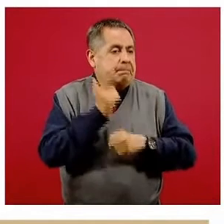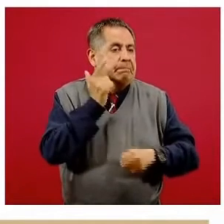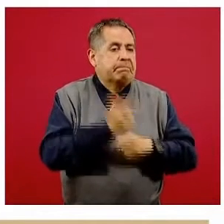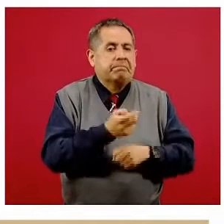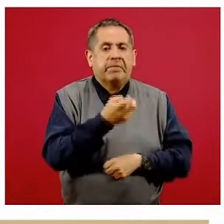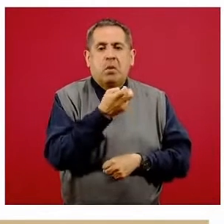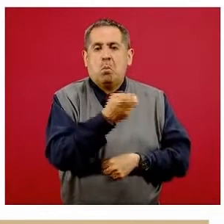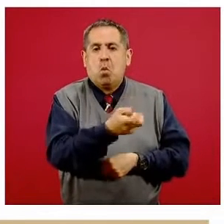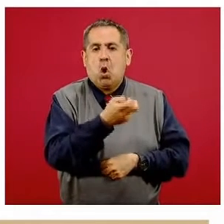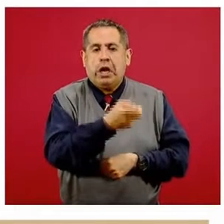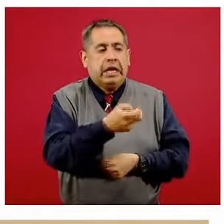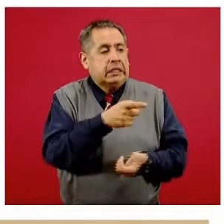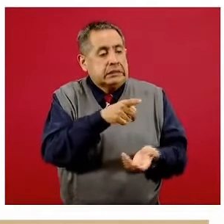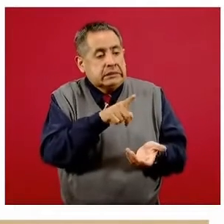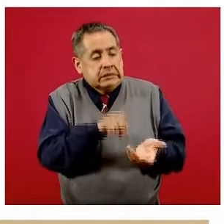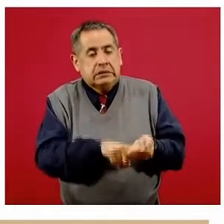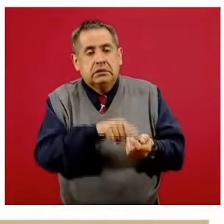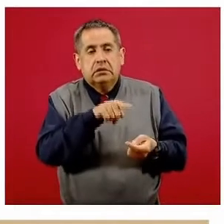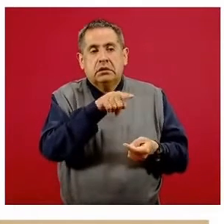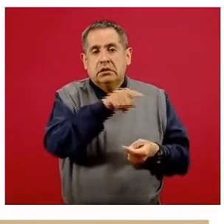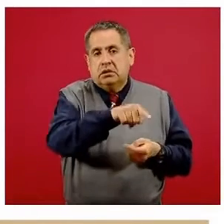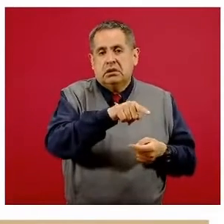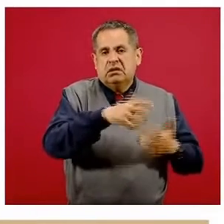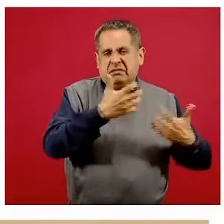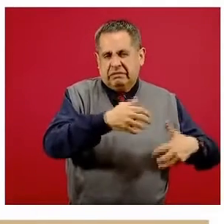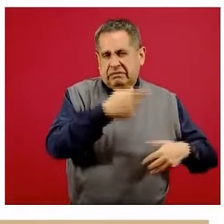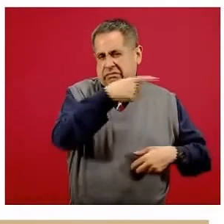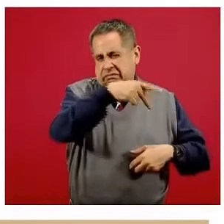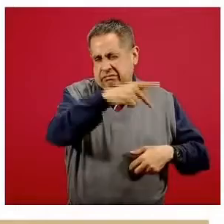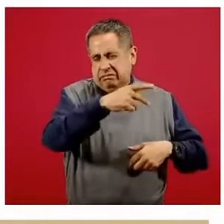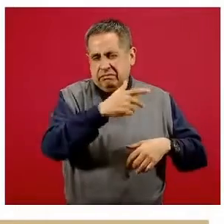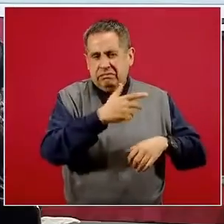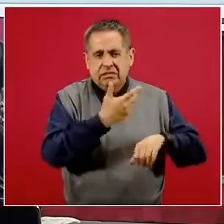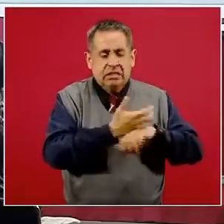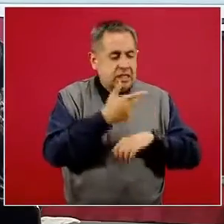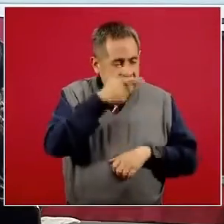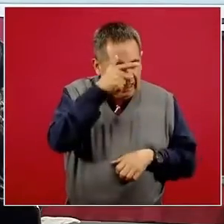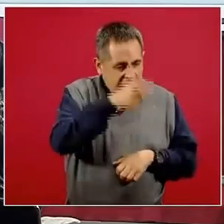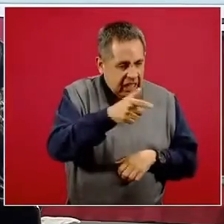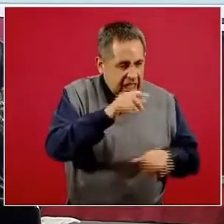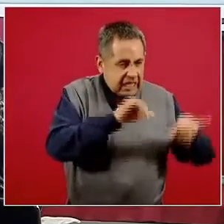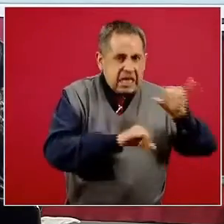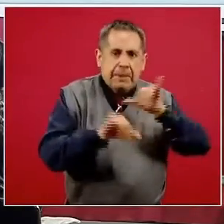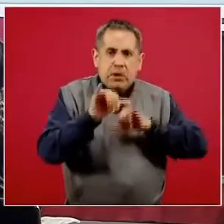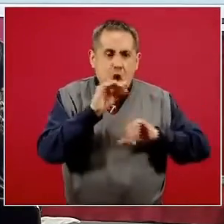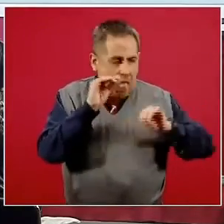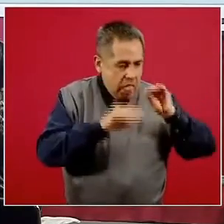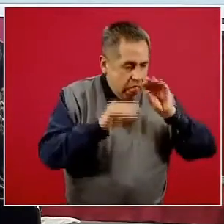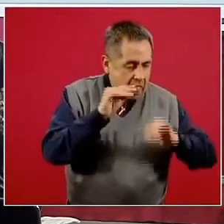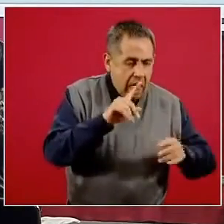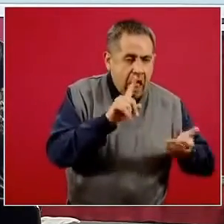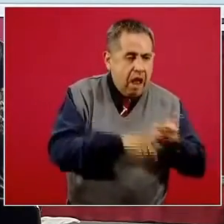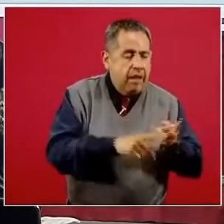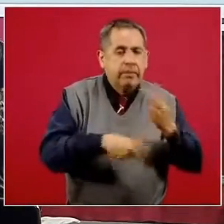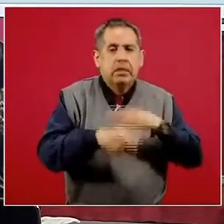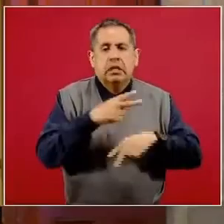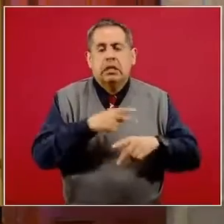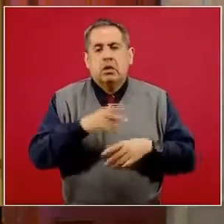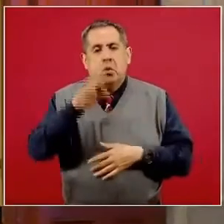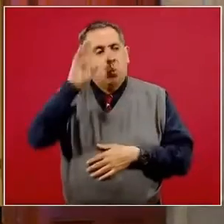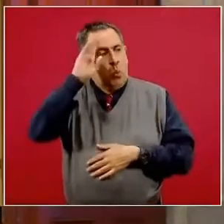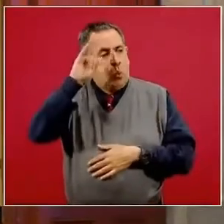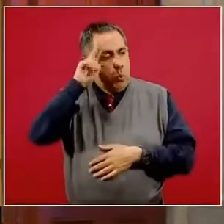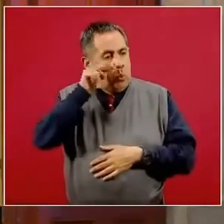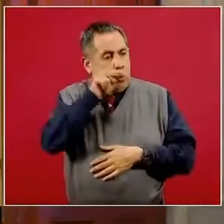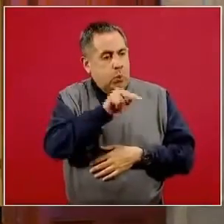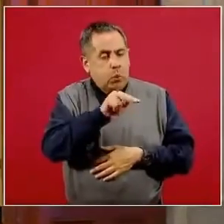asociación entre los productos producidos por esta agricultura, la presencia de algunos de estos químicos y la prevalencia que va en